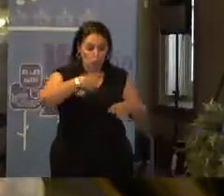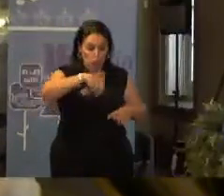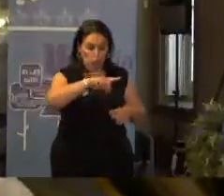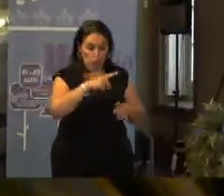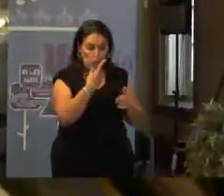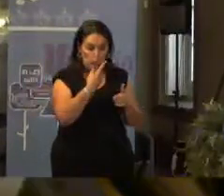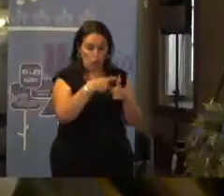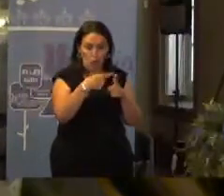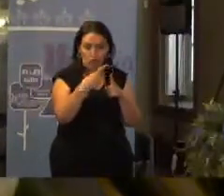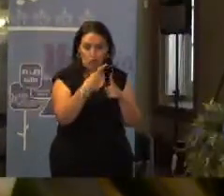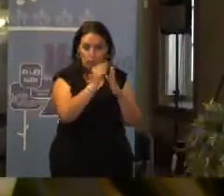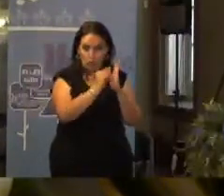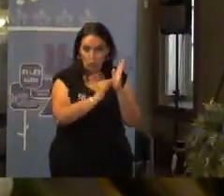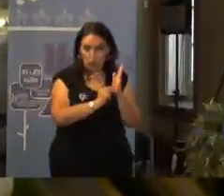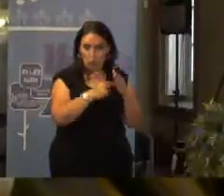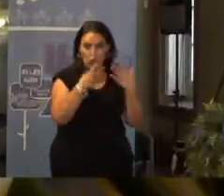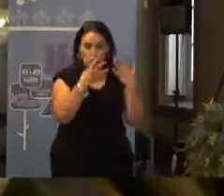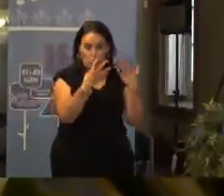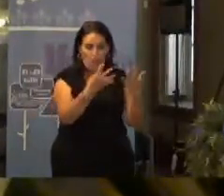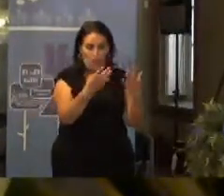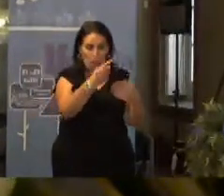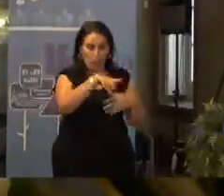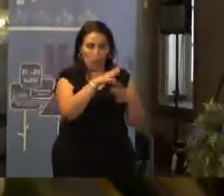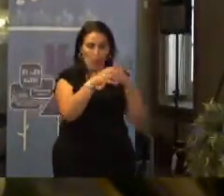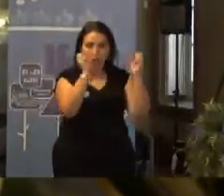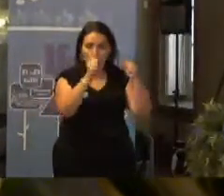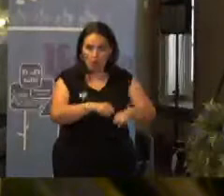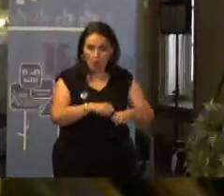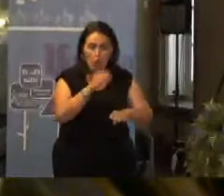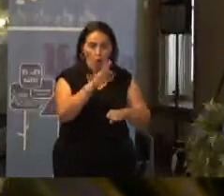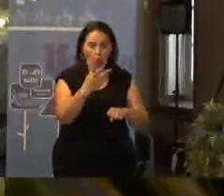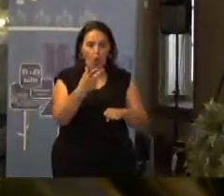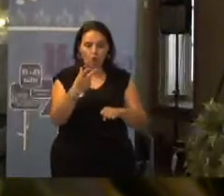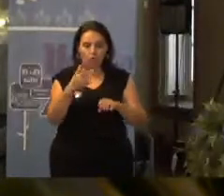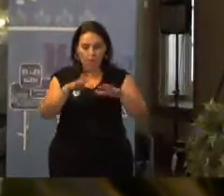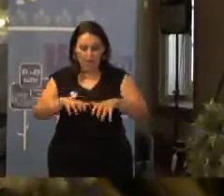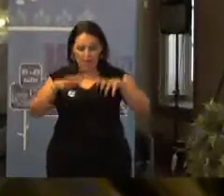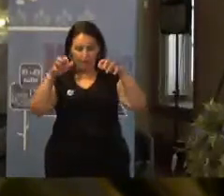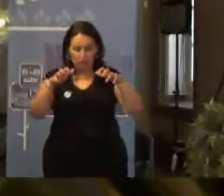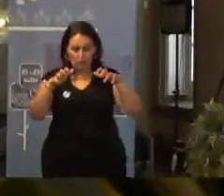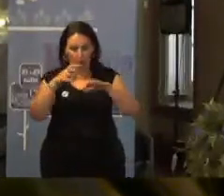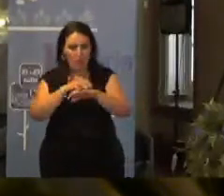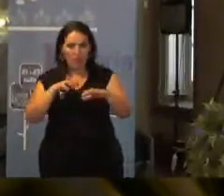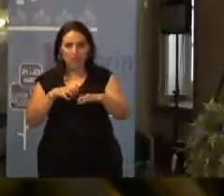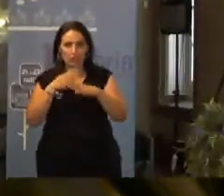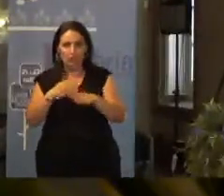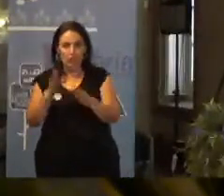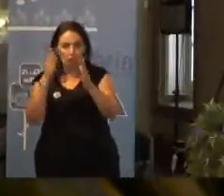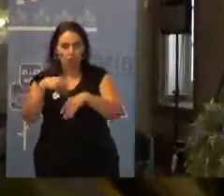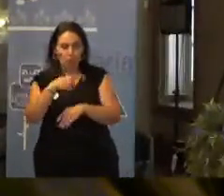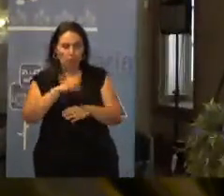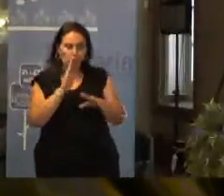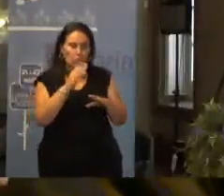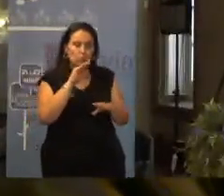estes partidos, si temos a maioría suficiente no Parlamento, imos levar isto a cabo.